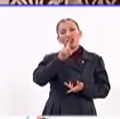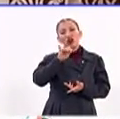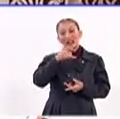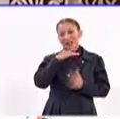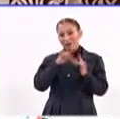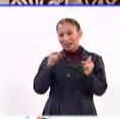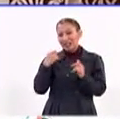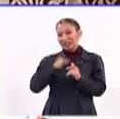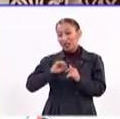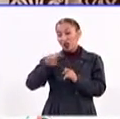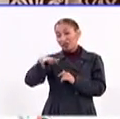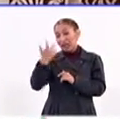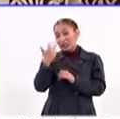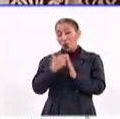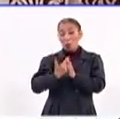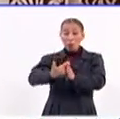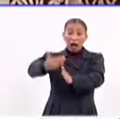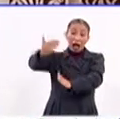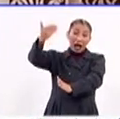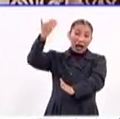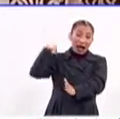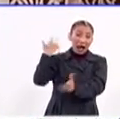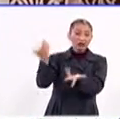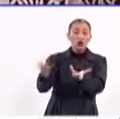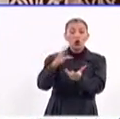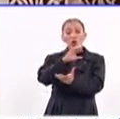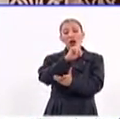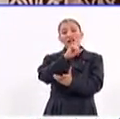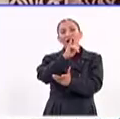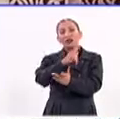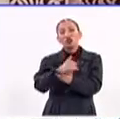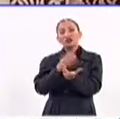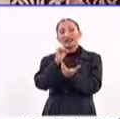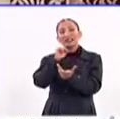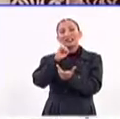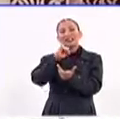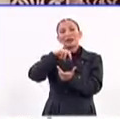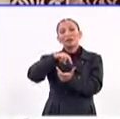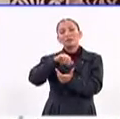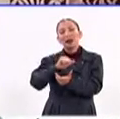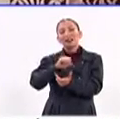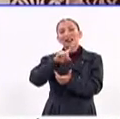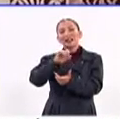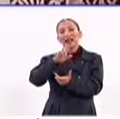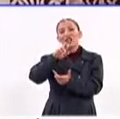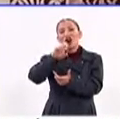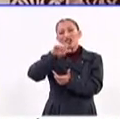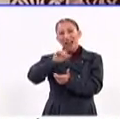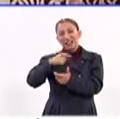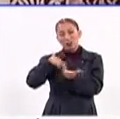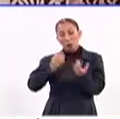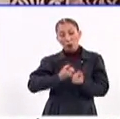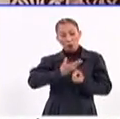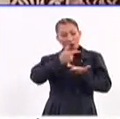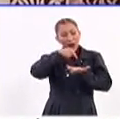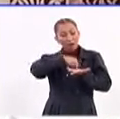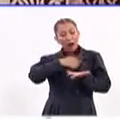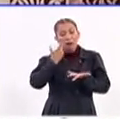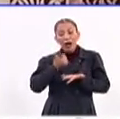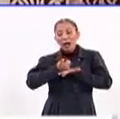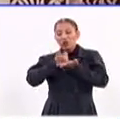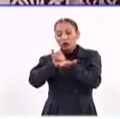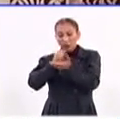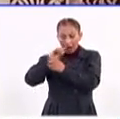Francia en el siglo XIII, o pensemos más atrás, desde los cuadrados mágicos, ¿no?, de Cimas de Rodas, esta imagen del poema como un espacio